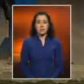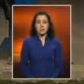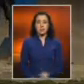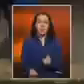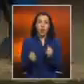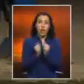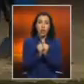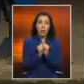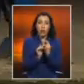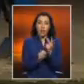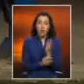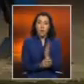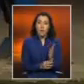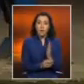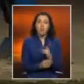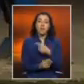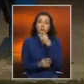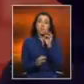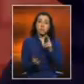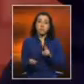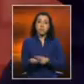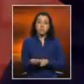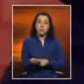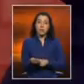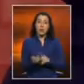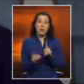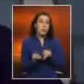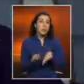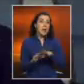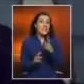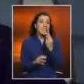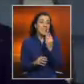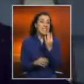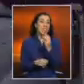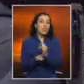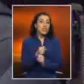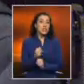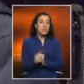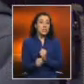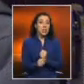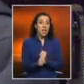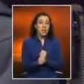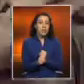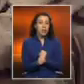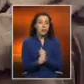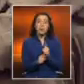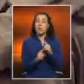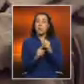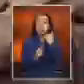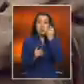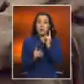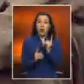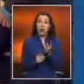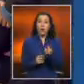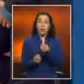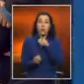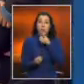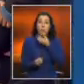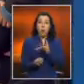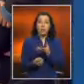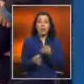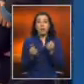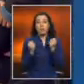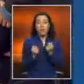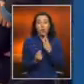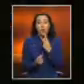Sus compañeros de octavo básico lo confirman. No superan los 13 o 14 años y sin ningún tapujo nos revelan la